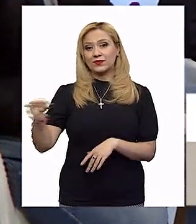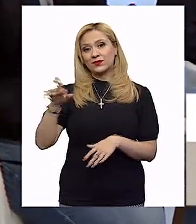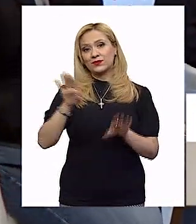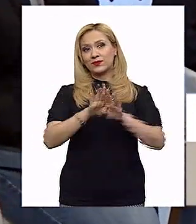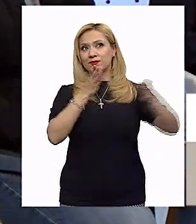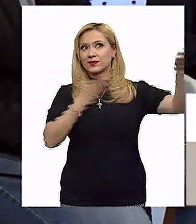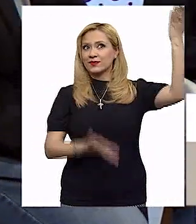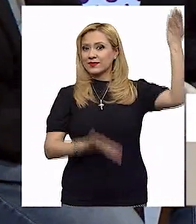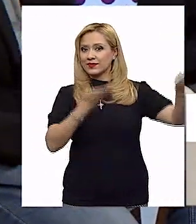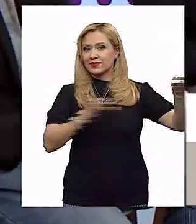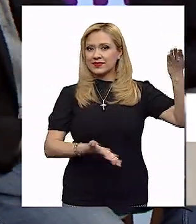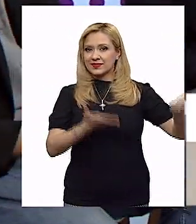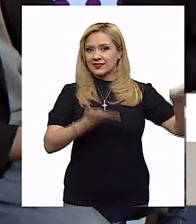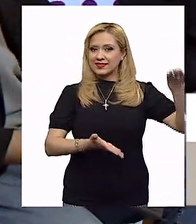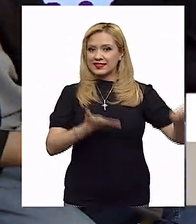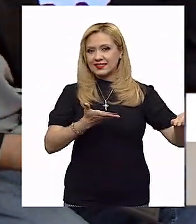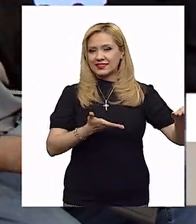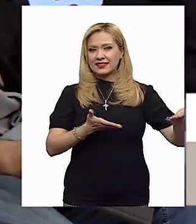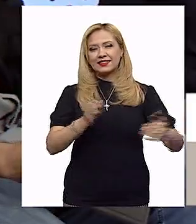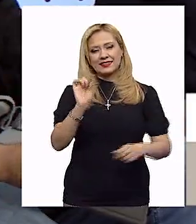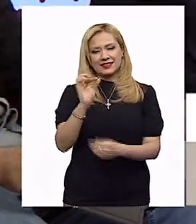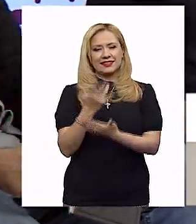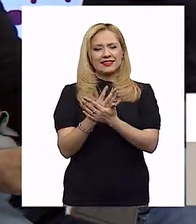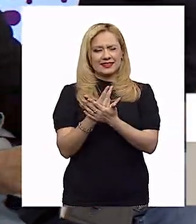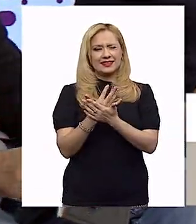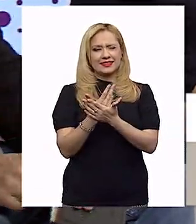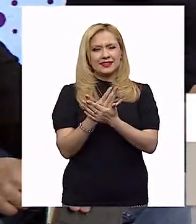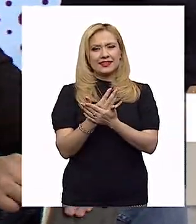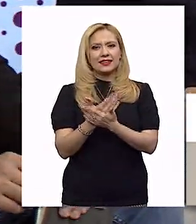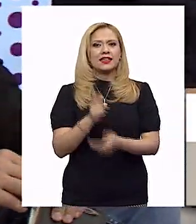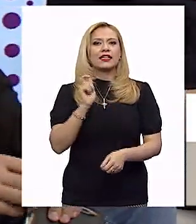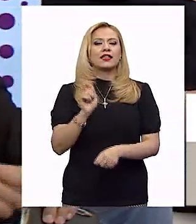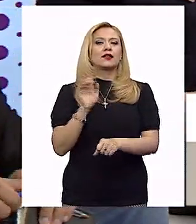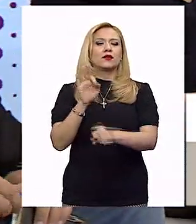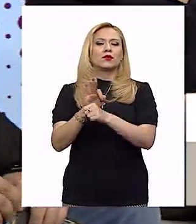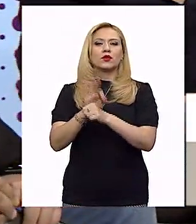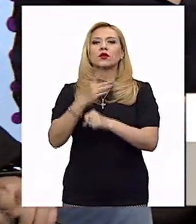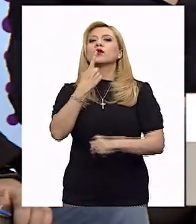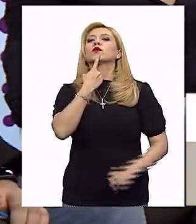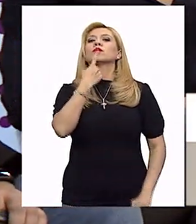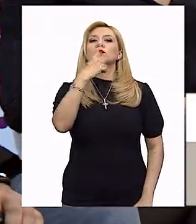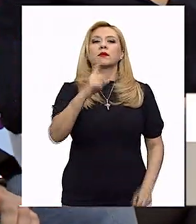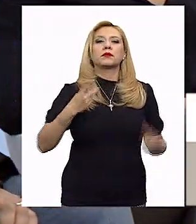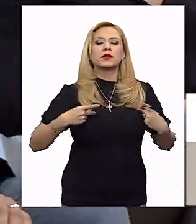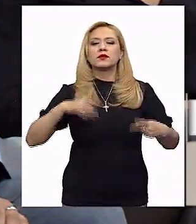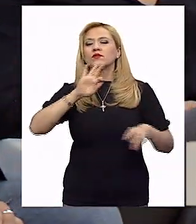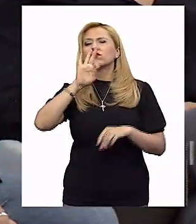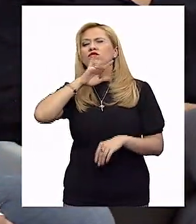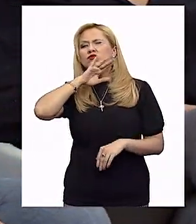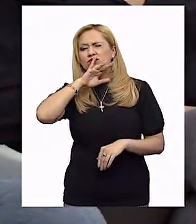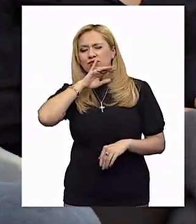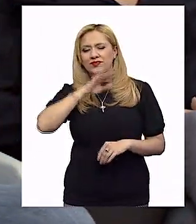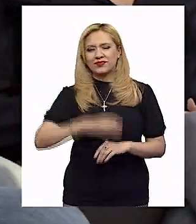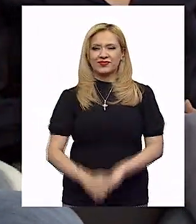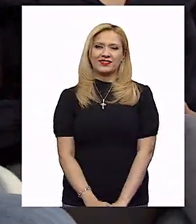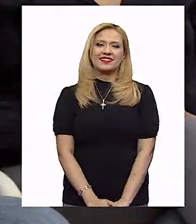comparada. Ya regresamos, les recuerdo que estamos platicando sobre la protección de denunciantes en casos de corrupción.